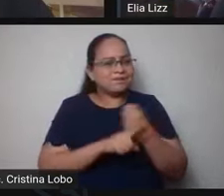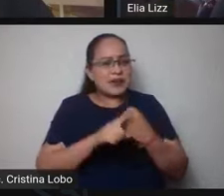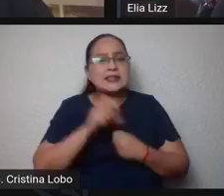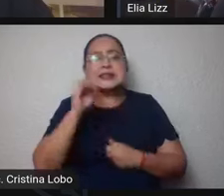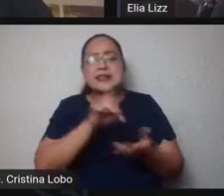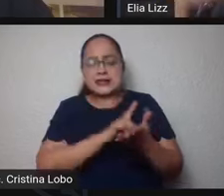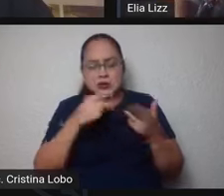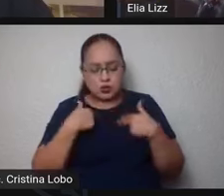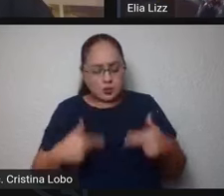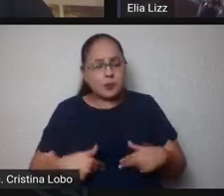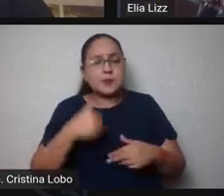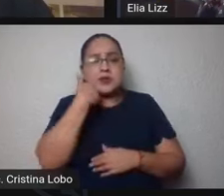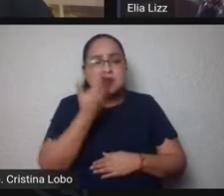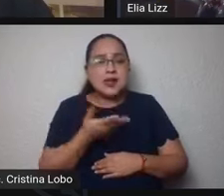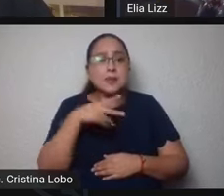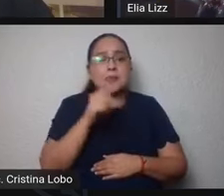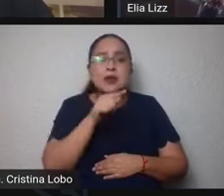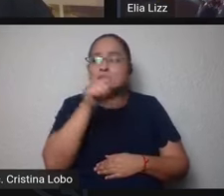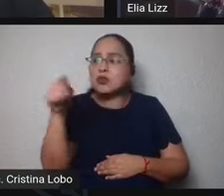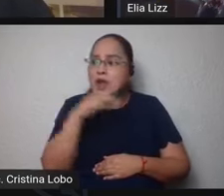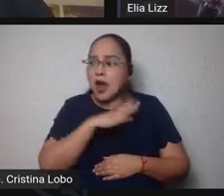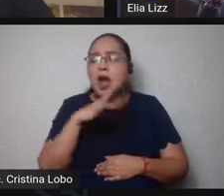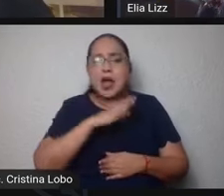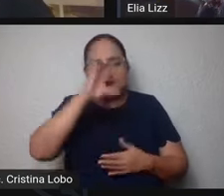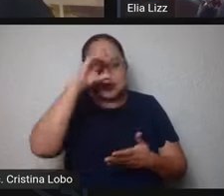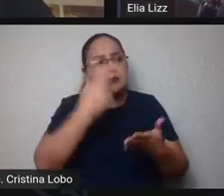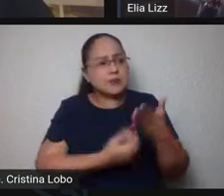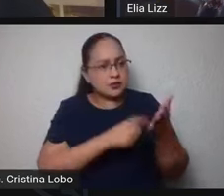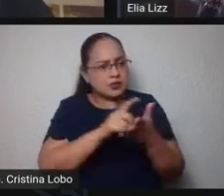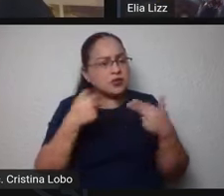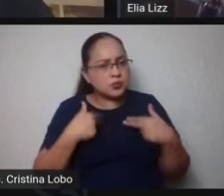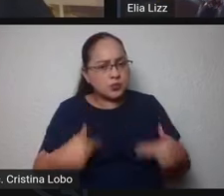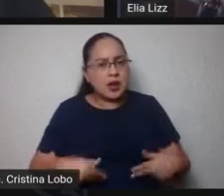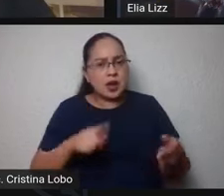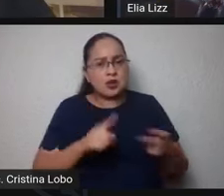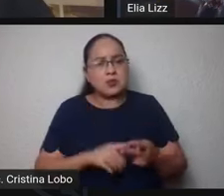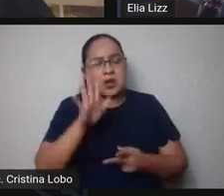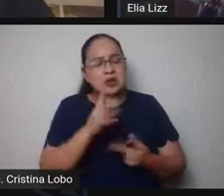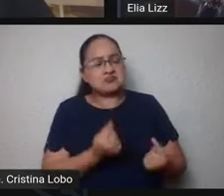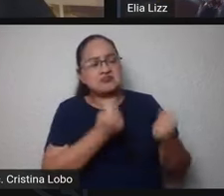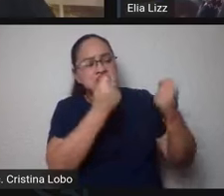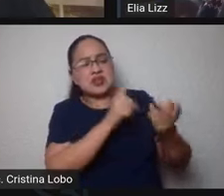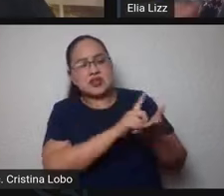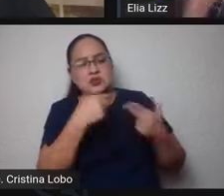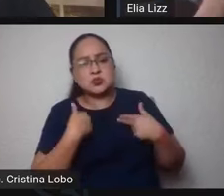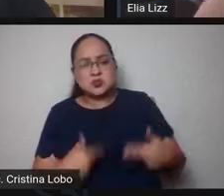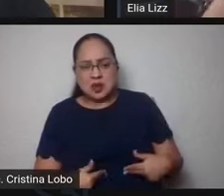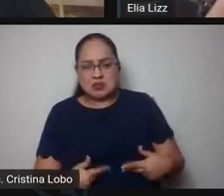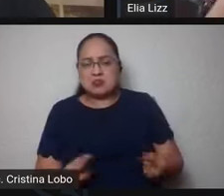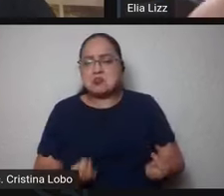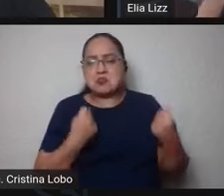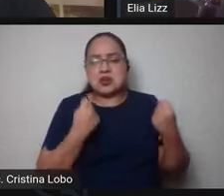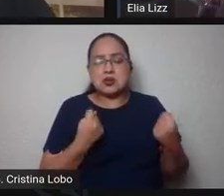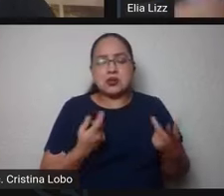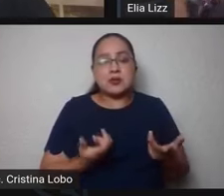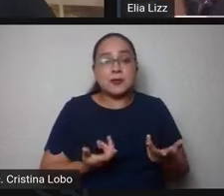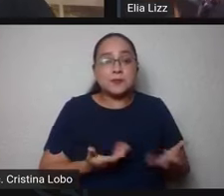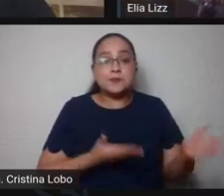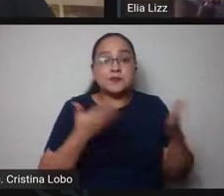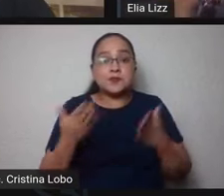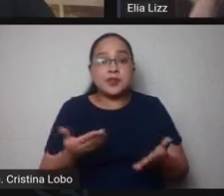pero también vemos cómo los violentan, ¿no? Y también vemos cómo se los pasan por el arco del triunfo en otras ocasiones. Entonces,